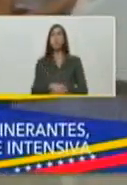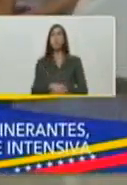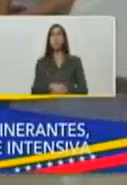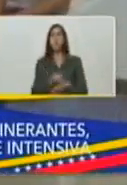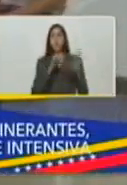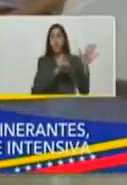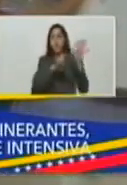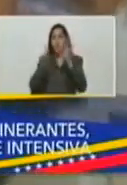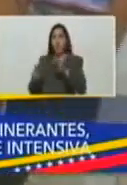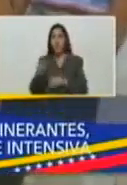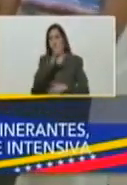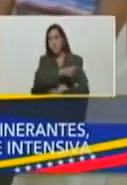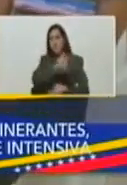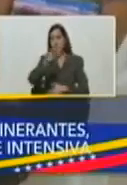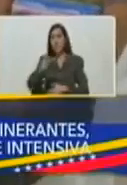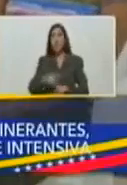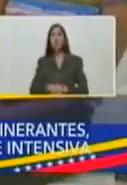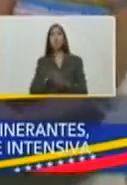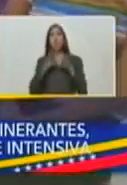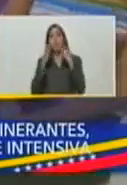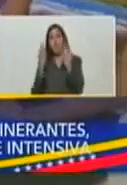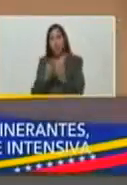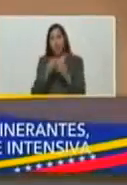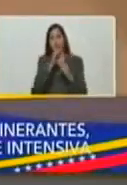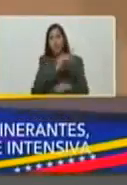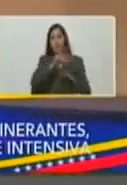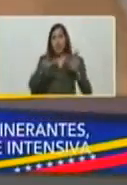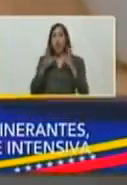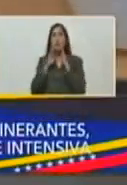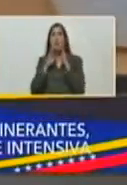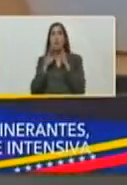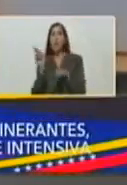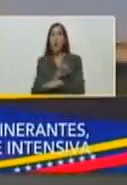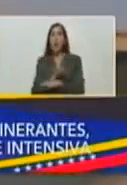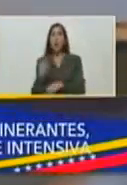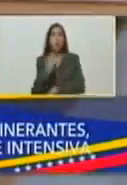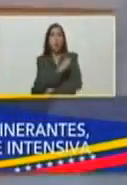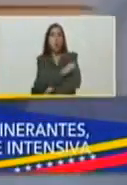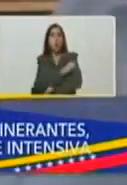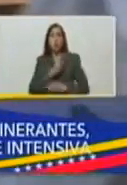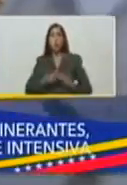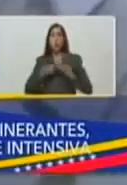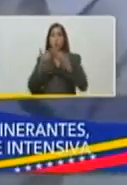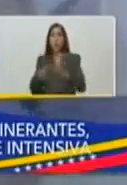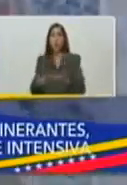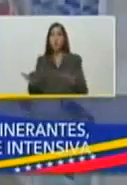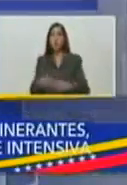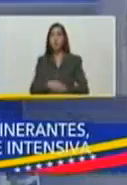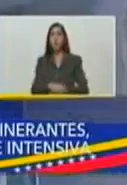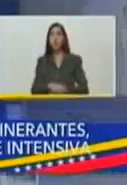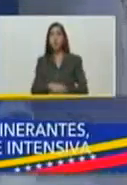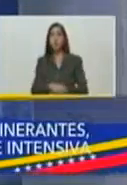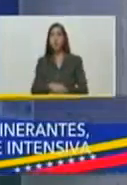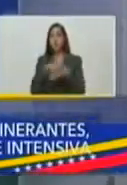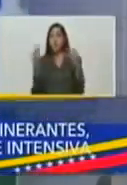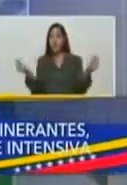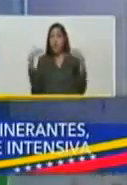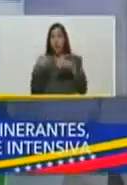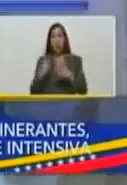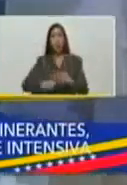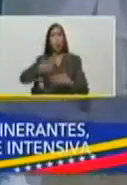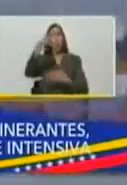mil personas, más de 13 mil familias que van a ser beneficiadas de manera inmediata con la vacunación masiva. Y de esta manera hemos organizado todo este plan